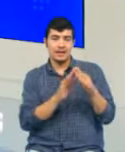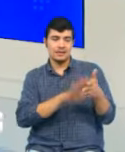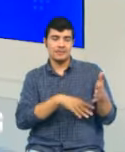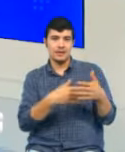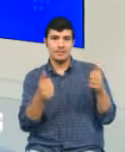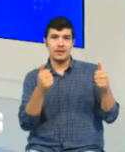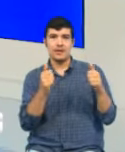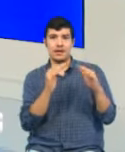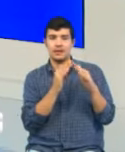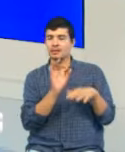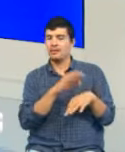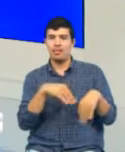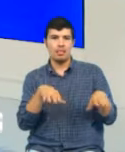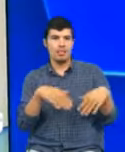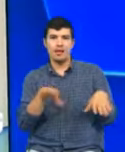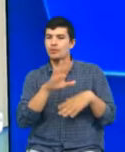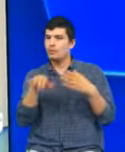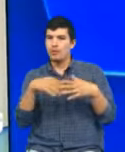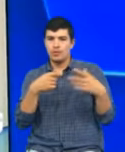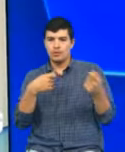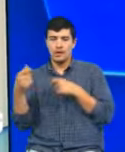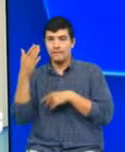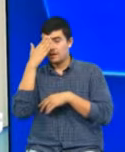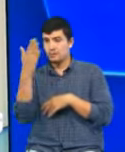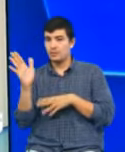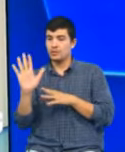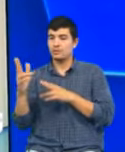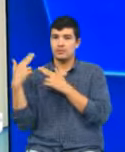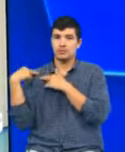domiciliaria absolutamente todos tienen que responder en el centro penitenciario